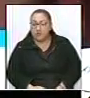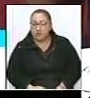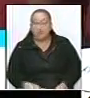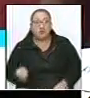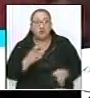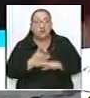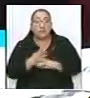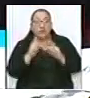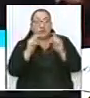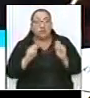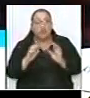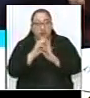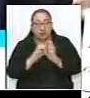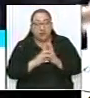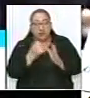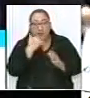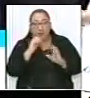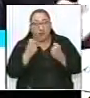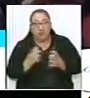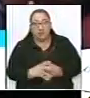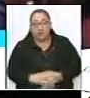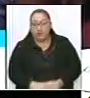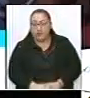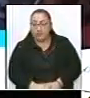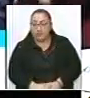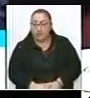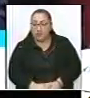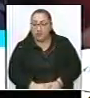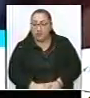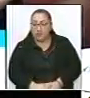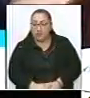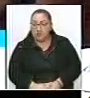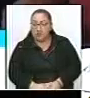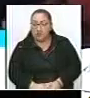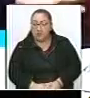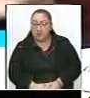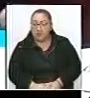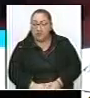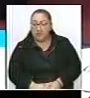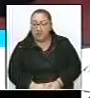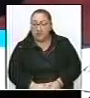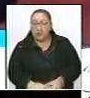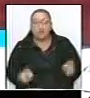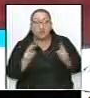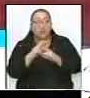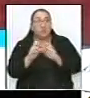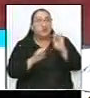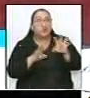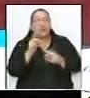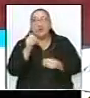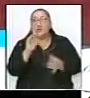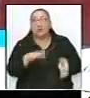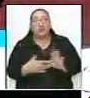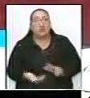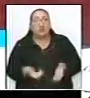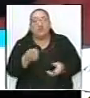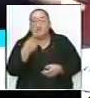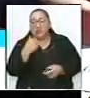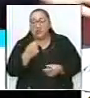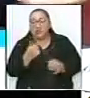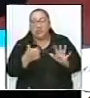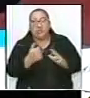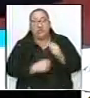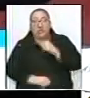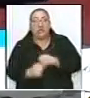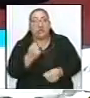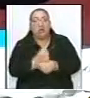Constitucional, como lo que ha pasado en este Parlamento, o no encontrar un miembro del Tribunal que lo van a encontrar pues en una discoteca y lo dieron casi por muerto. Ese señor que tiene como 6 hijos